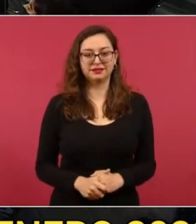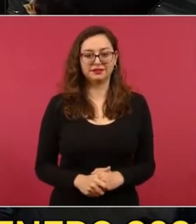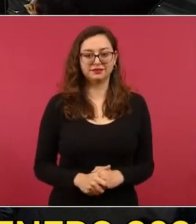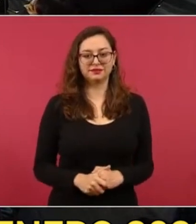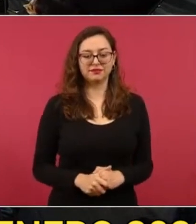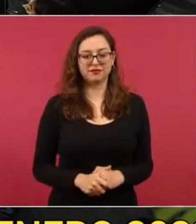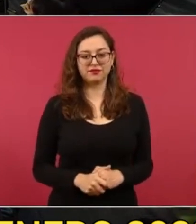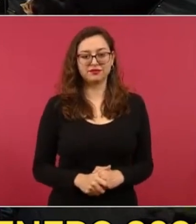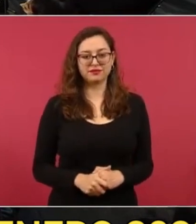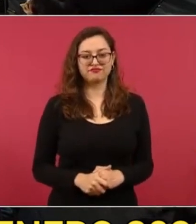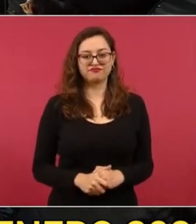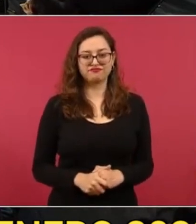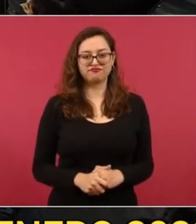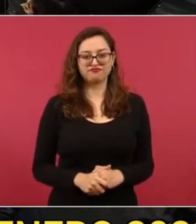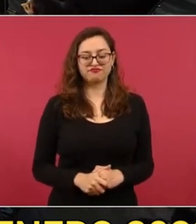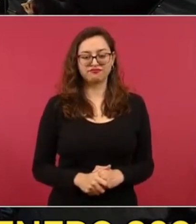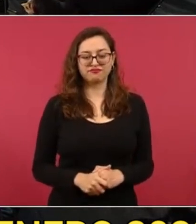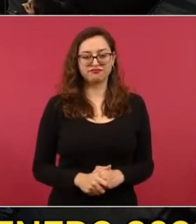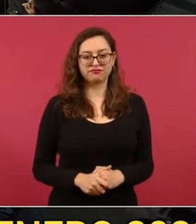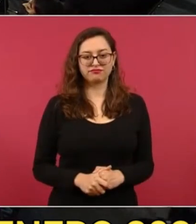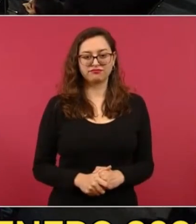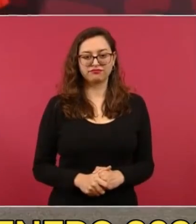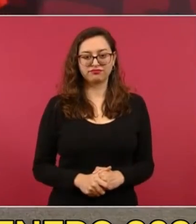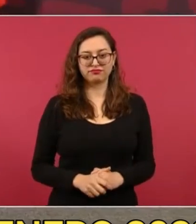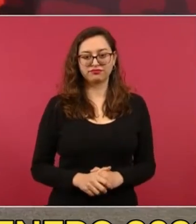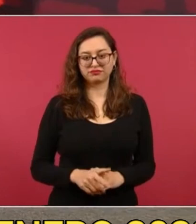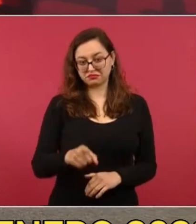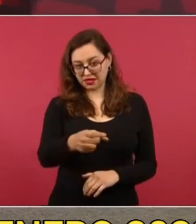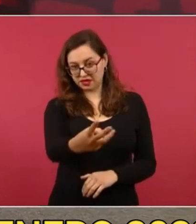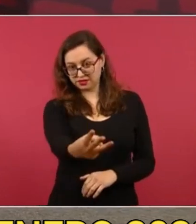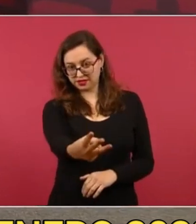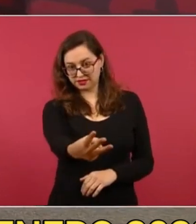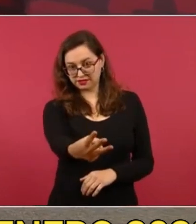Los primeros, las dos primeras filas. Sí.